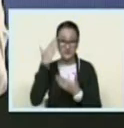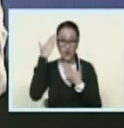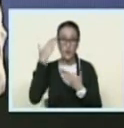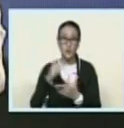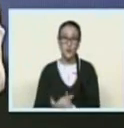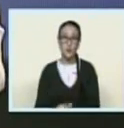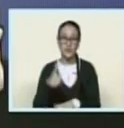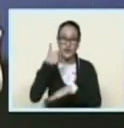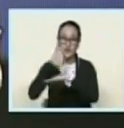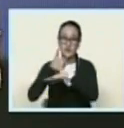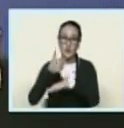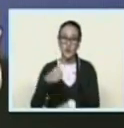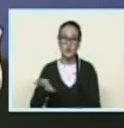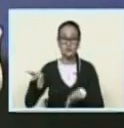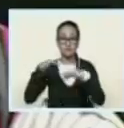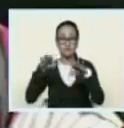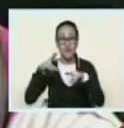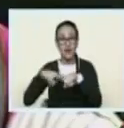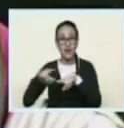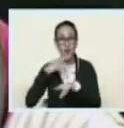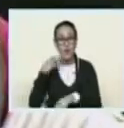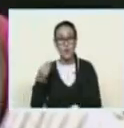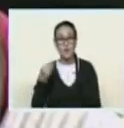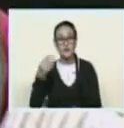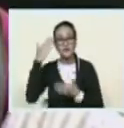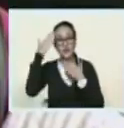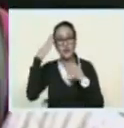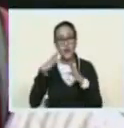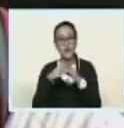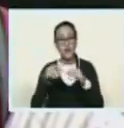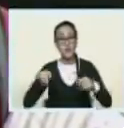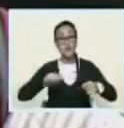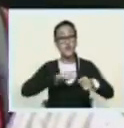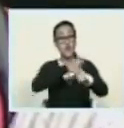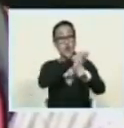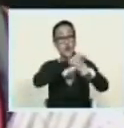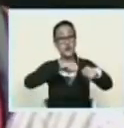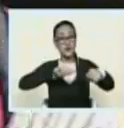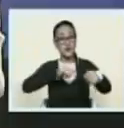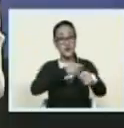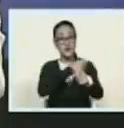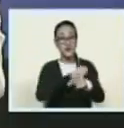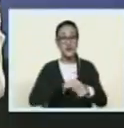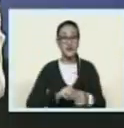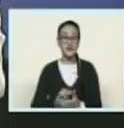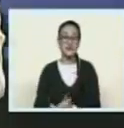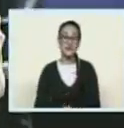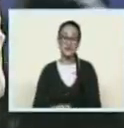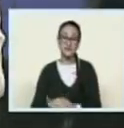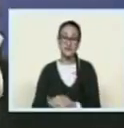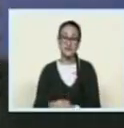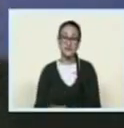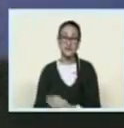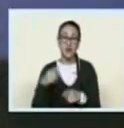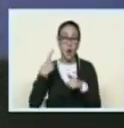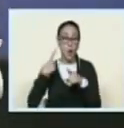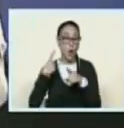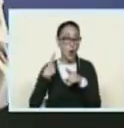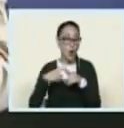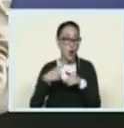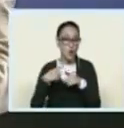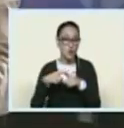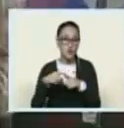Saludos, Adrián. Quiero saludar, bueno, a los músicos de los violines, de las violas, violonchelos,